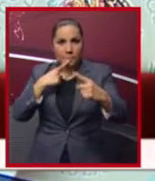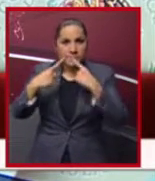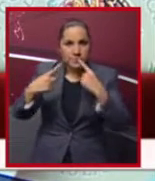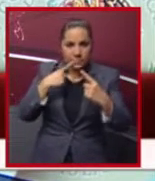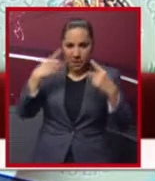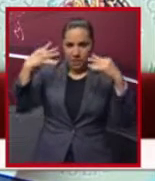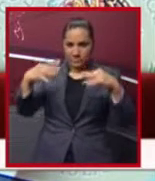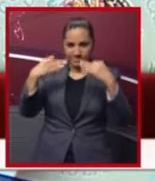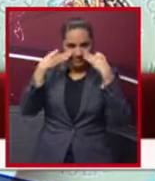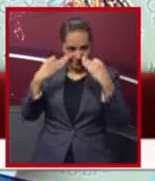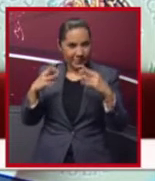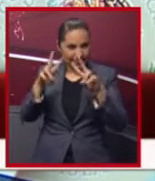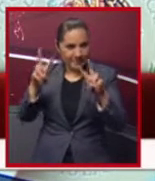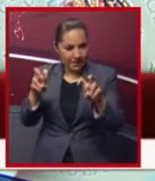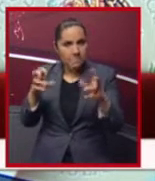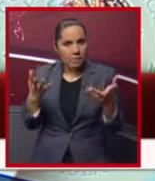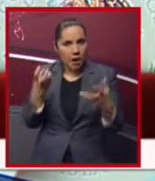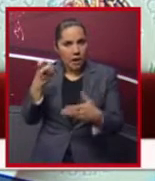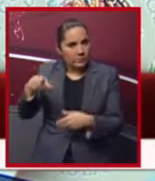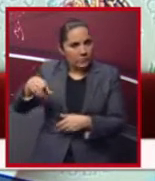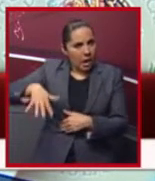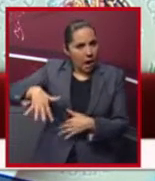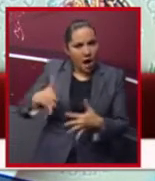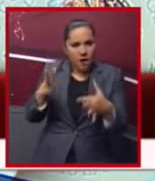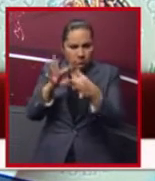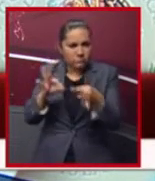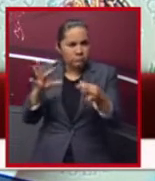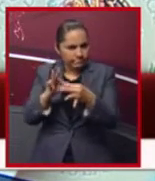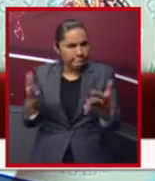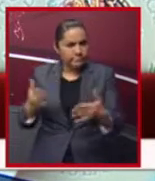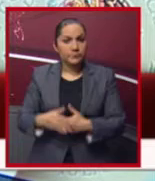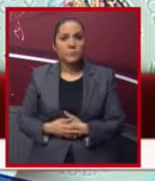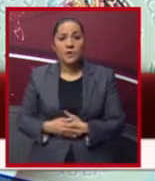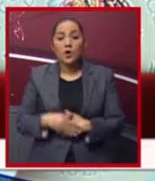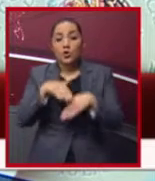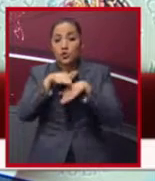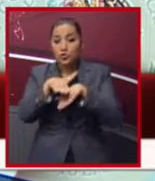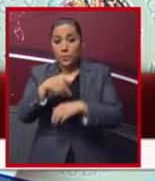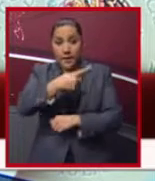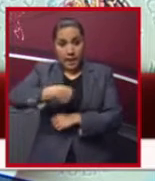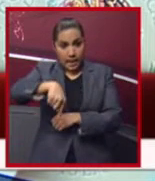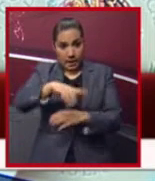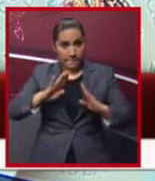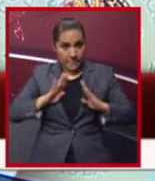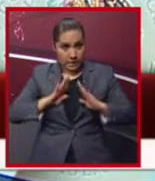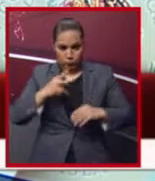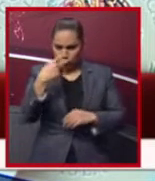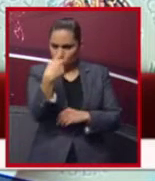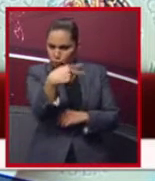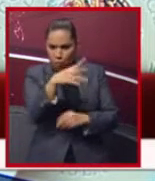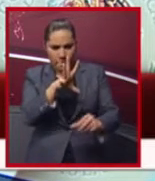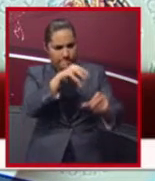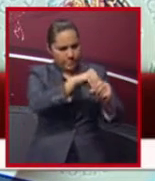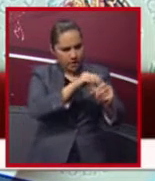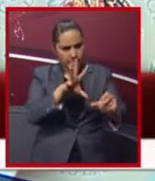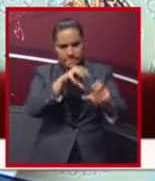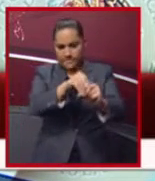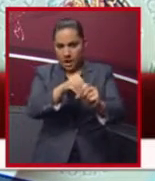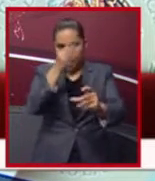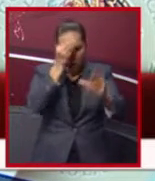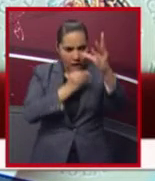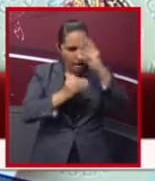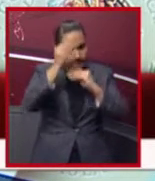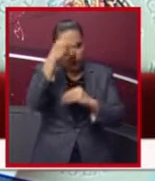estén en los cuarteles, en eso estamos todos de acuerdo. Con respecto, como nosotros lo hemos dicho,